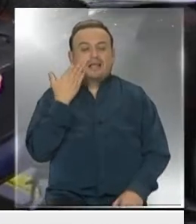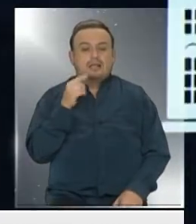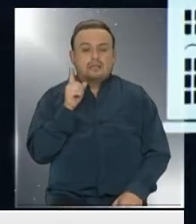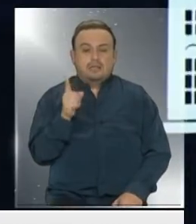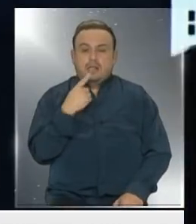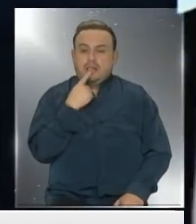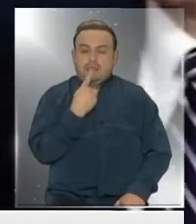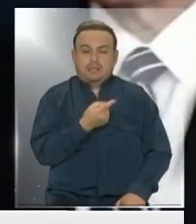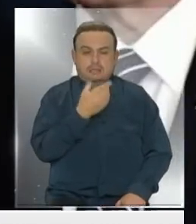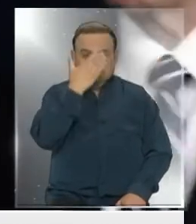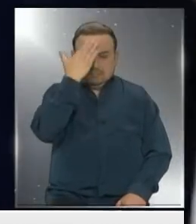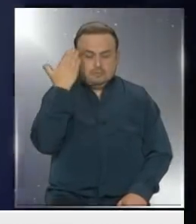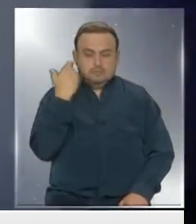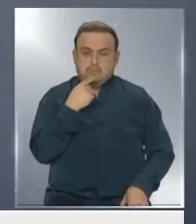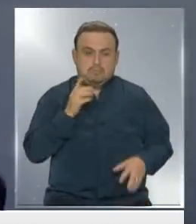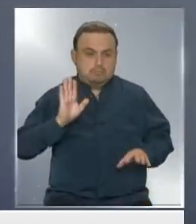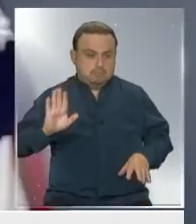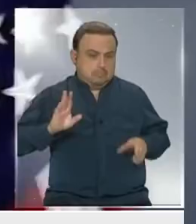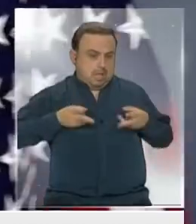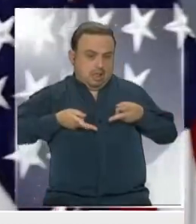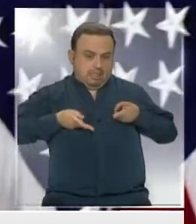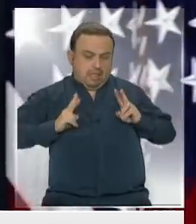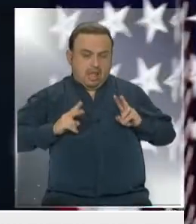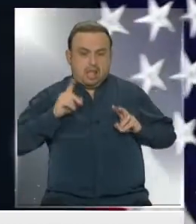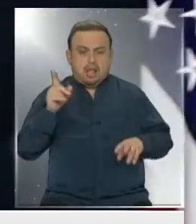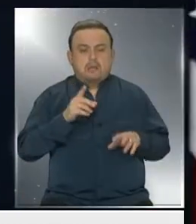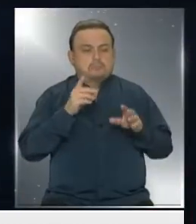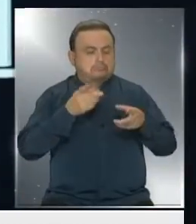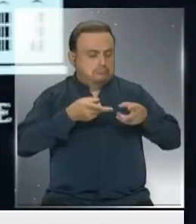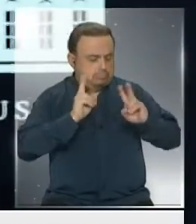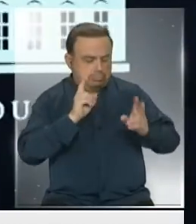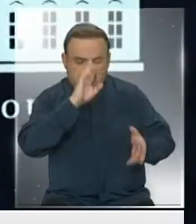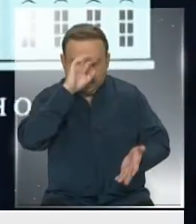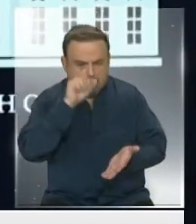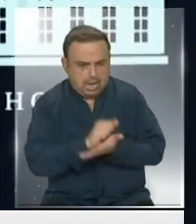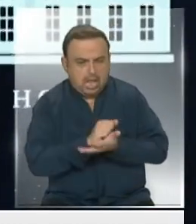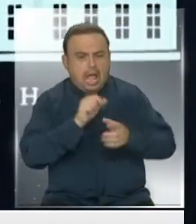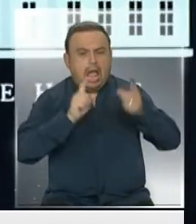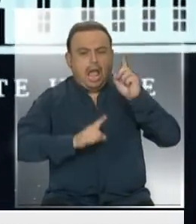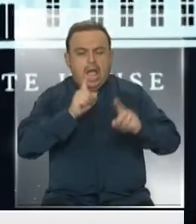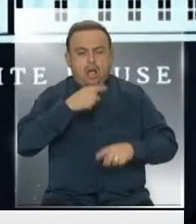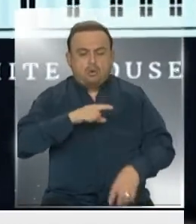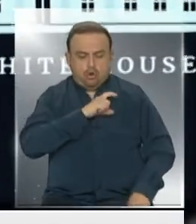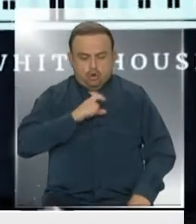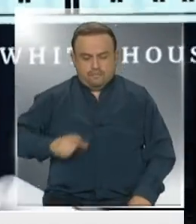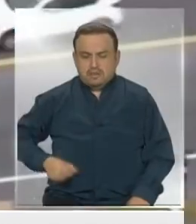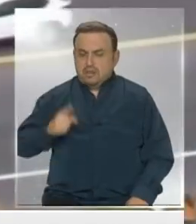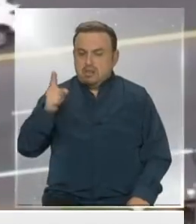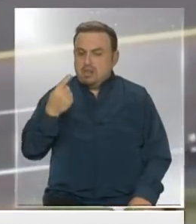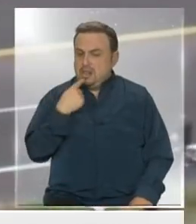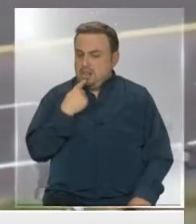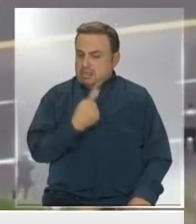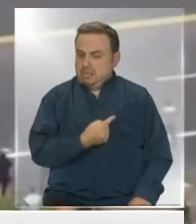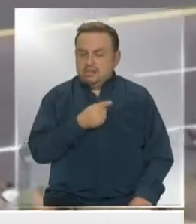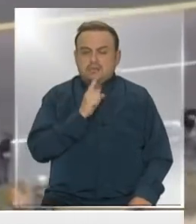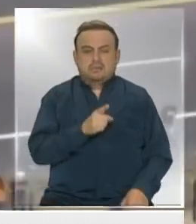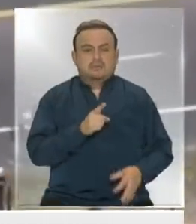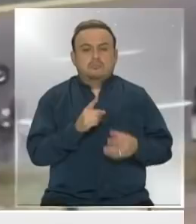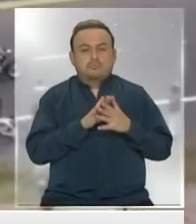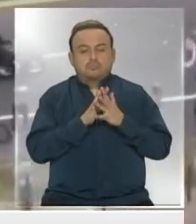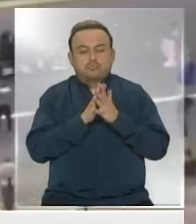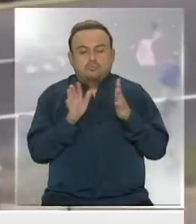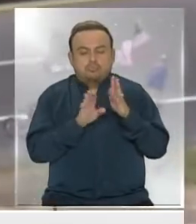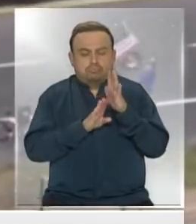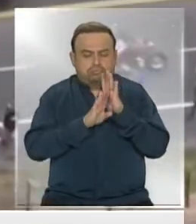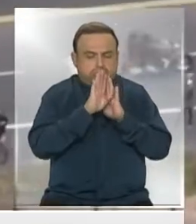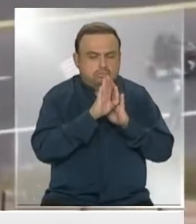bueno, ellos están en todo su derecho, está permitido protestar. Algunos gobernadores, dice él, han ido demasiado lejos. Dice